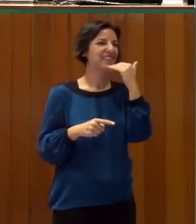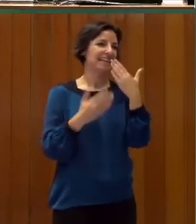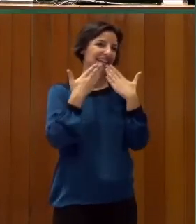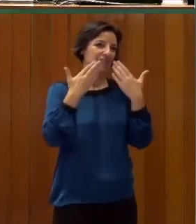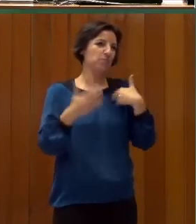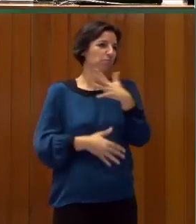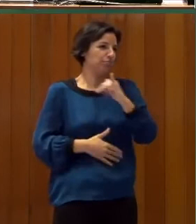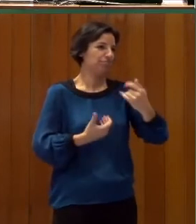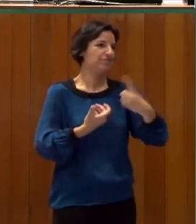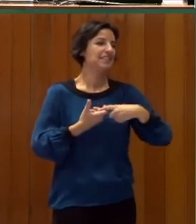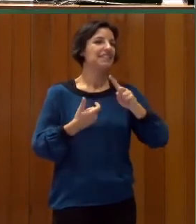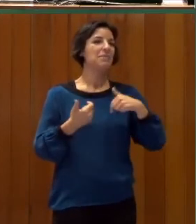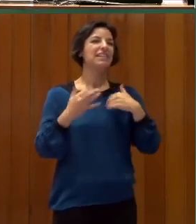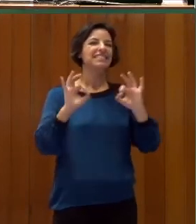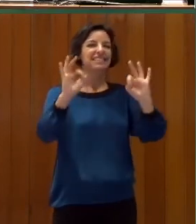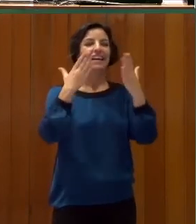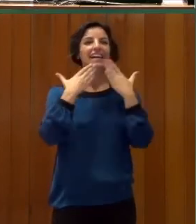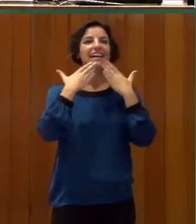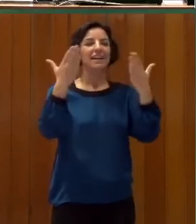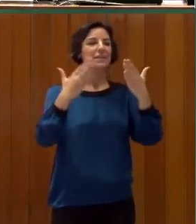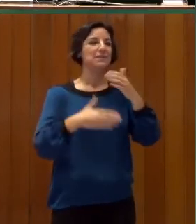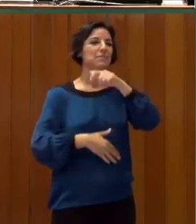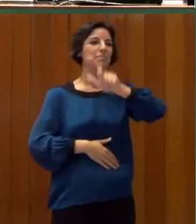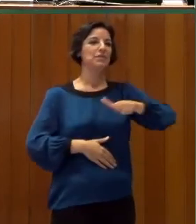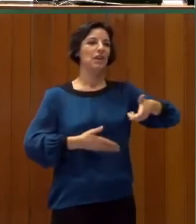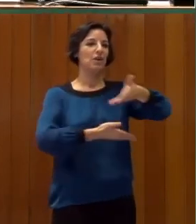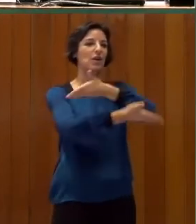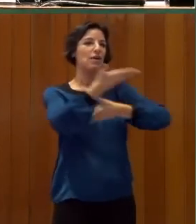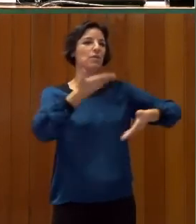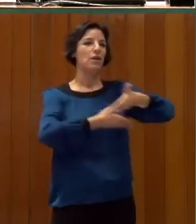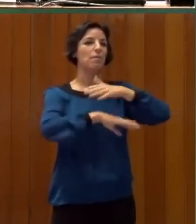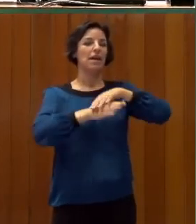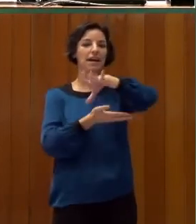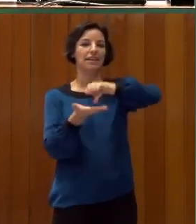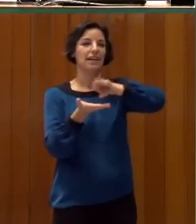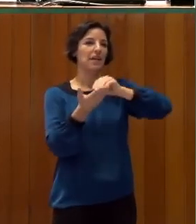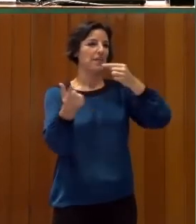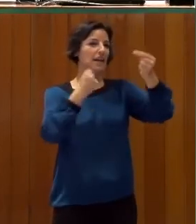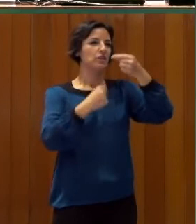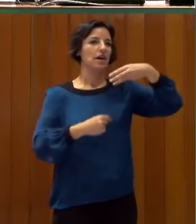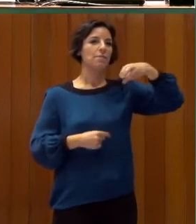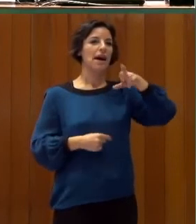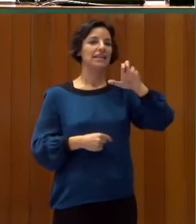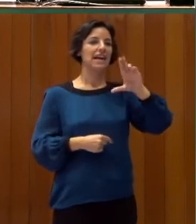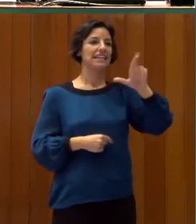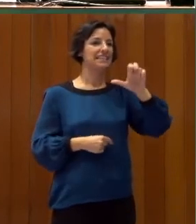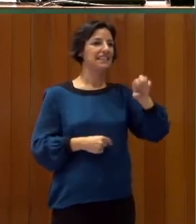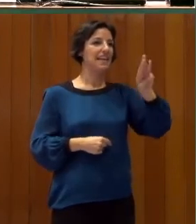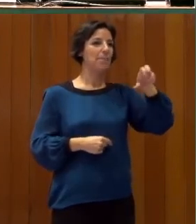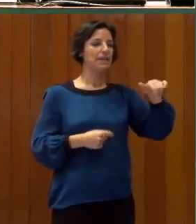y especial agradecimiento a las personas que colaboraron en la recogida de datos, que son María Cristina Pino Hidalgo